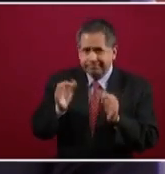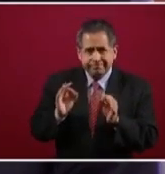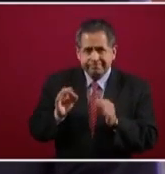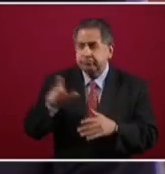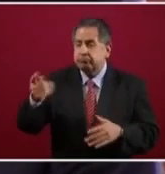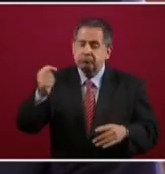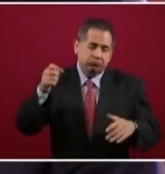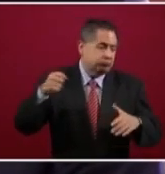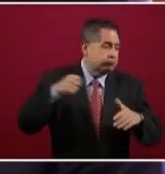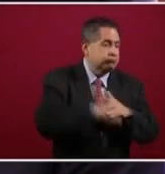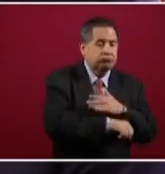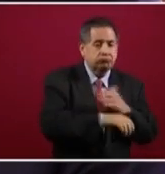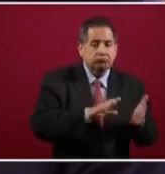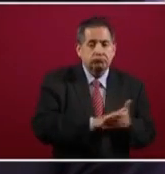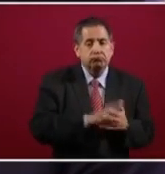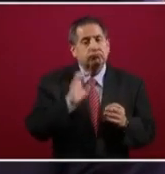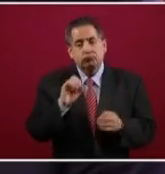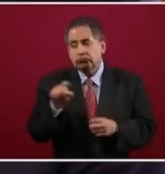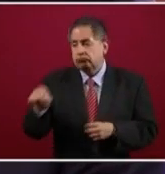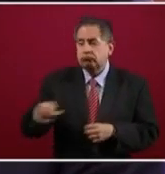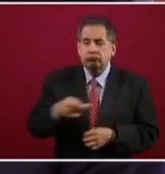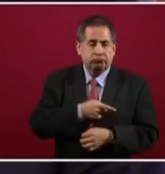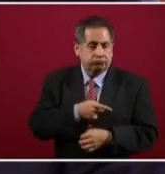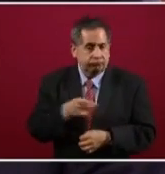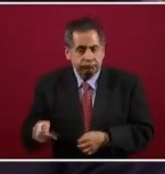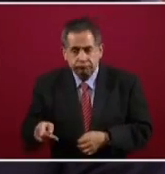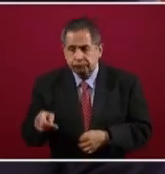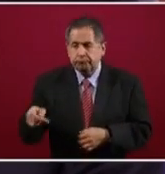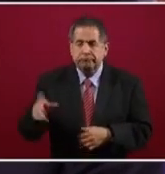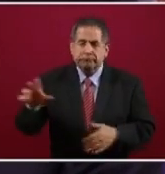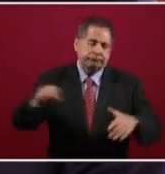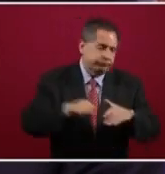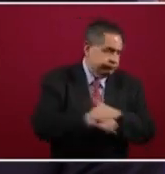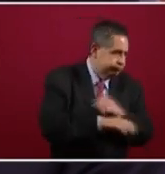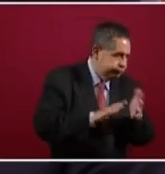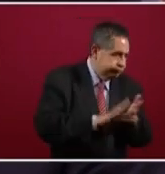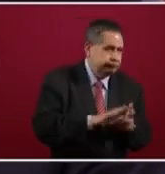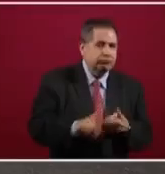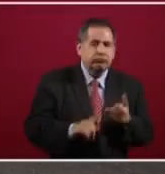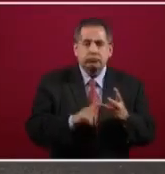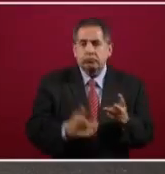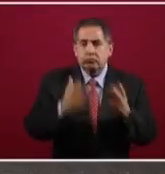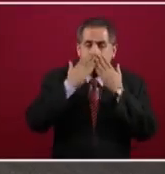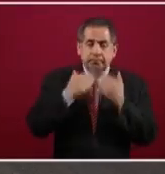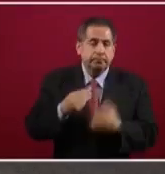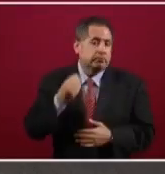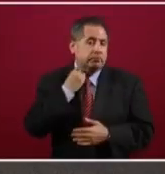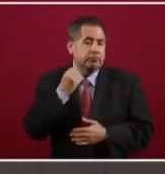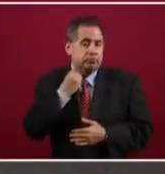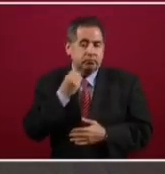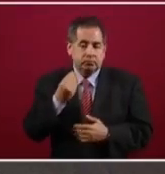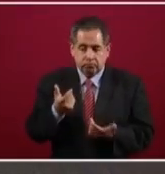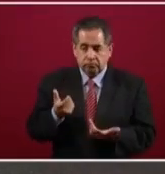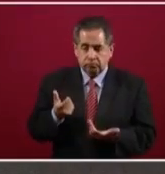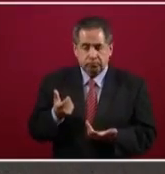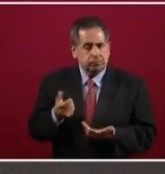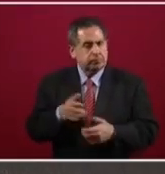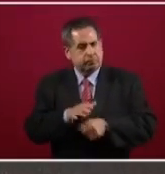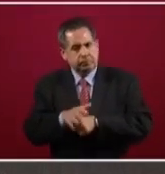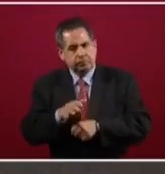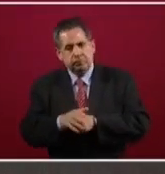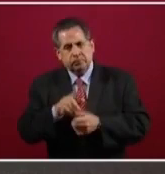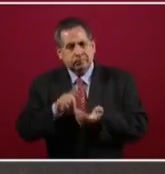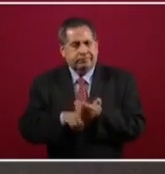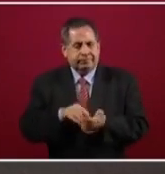o por la pobreza o porque no tienen abogados, a pesar de que existen